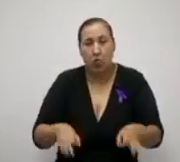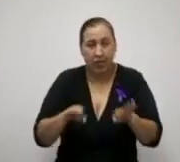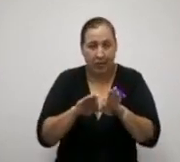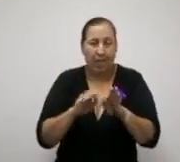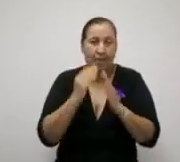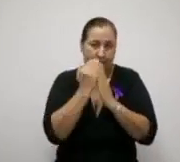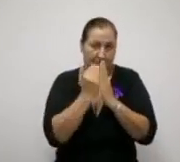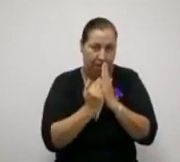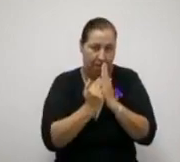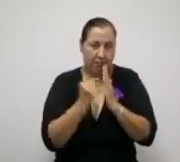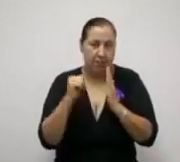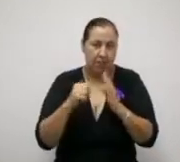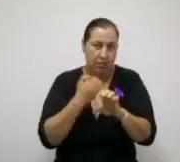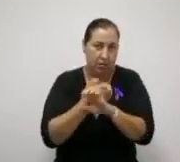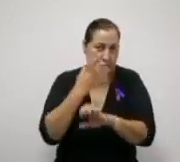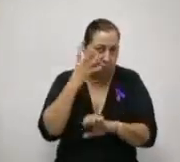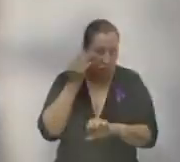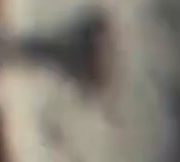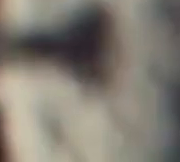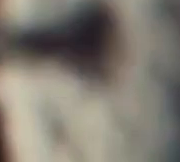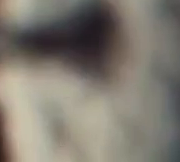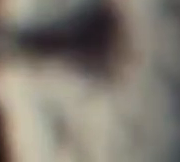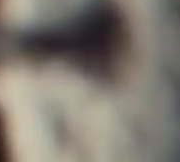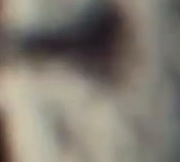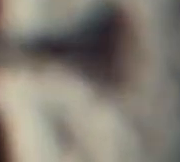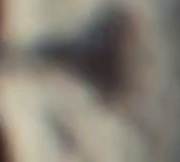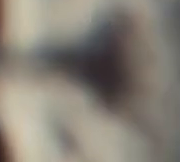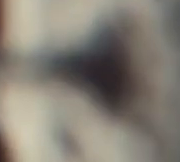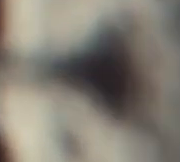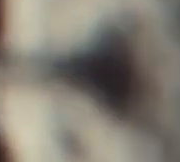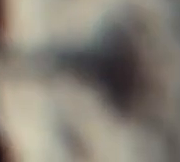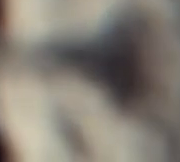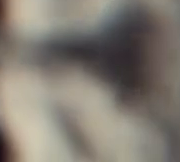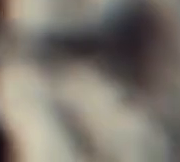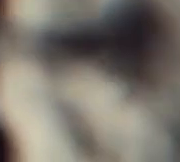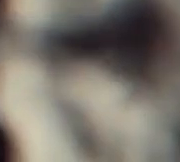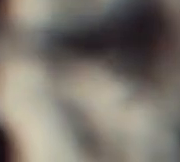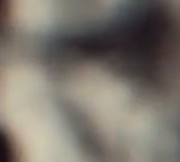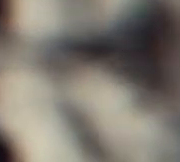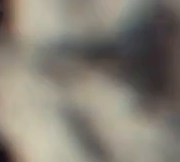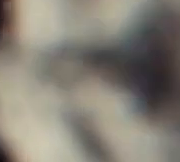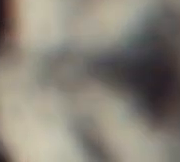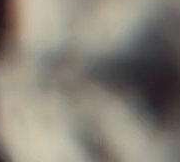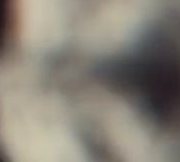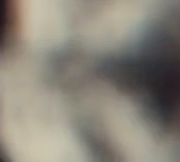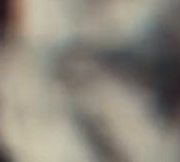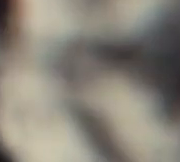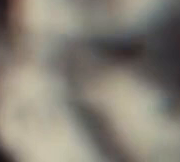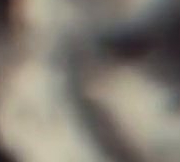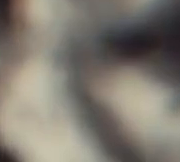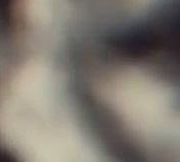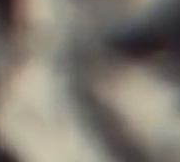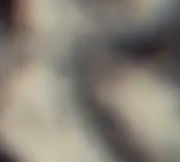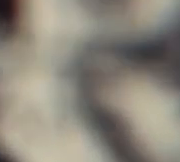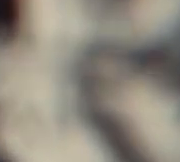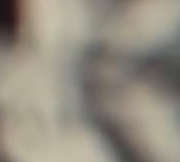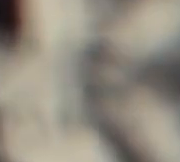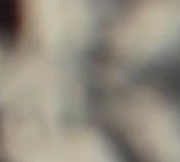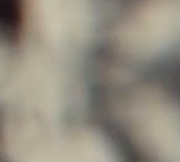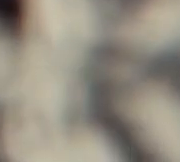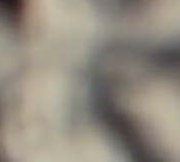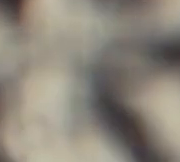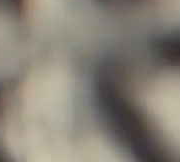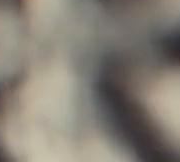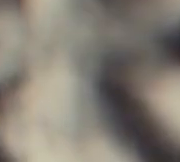disminuir. La pregunta número 3 nos habla sobre cuándo habrá vacuna Pfizer para refuerzo a niñas